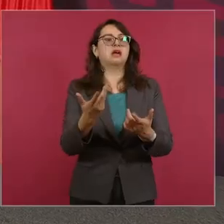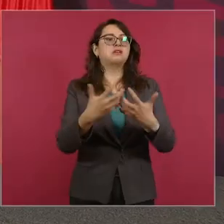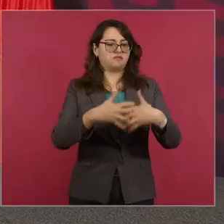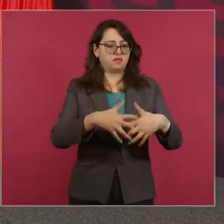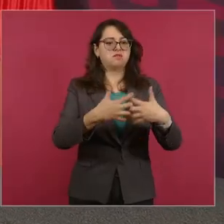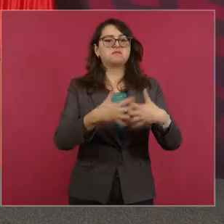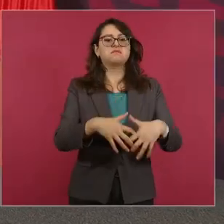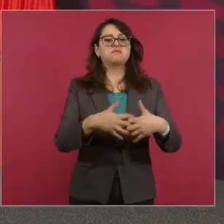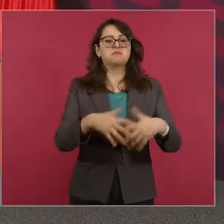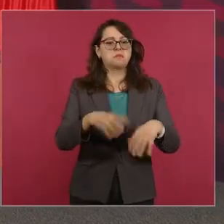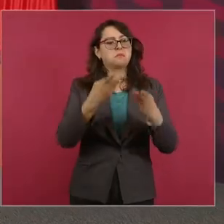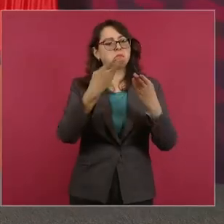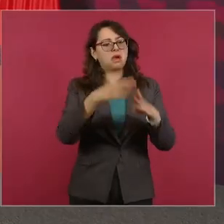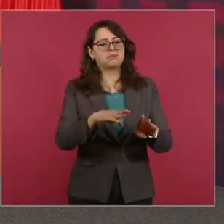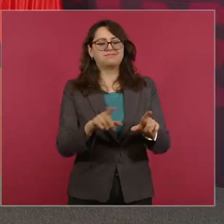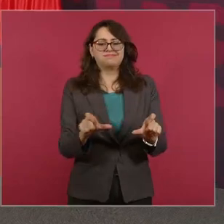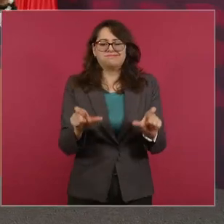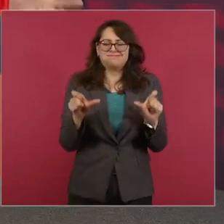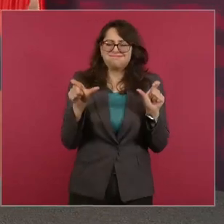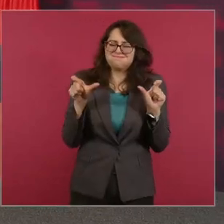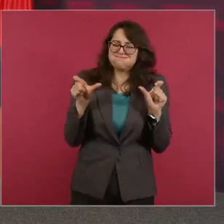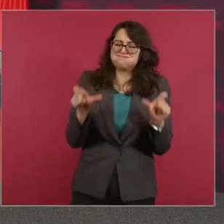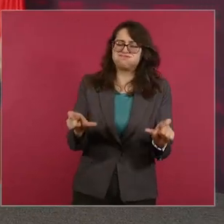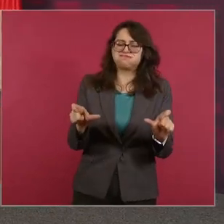Era la forma de pagarle